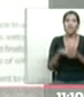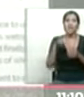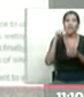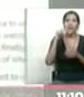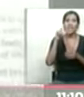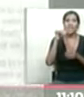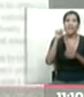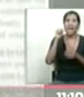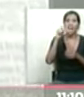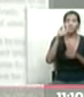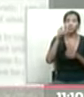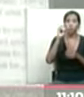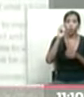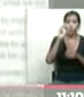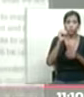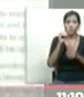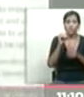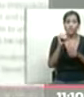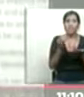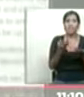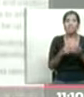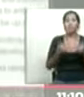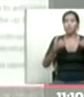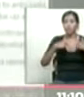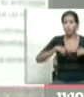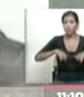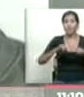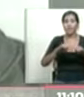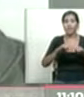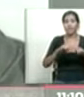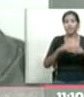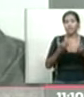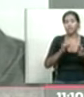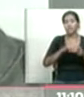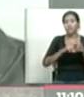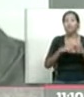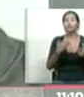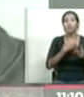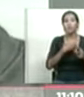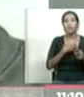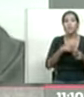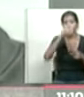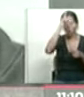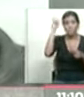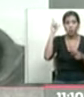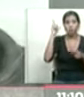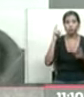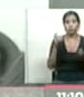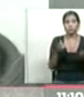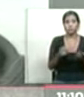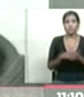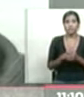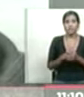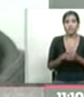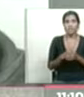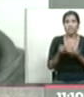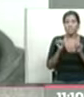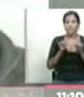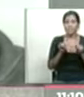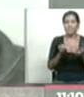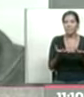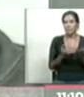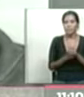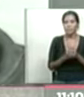Betancur López, si es primo de Leopoldo López, hijo de sobrino de Leopoldo López, padre. Y el otro, López Trevó, que los dos tienen más o menos las mismas mañas.